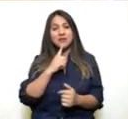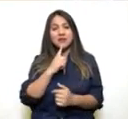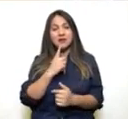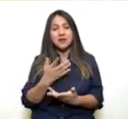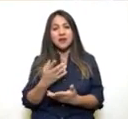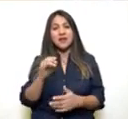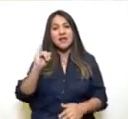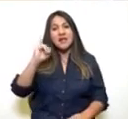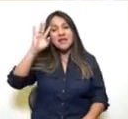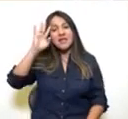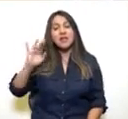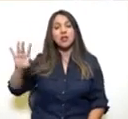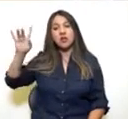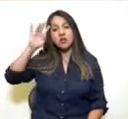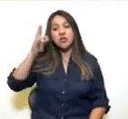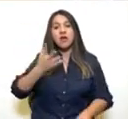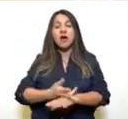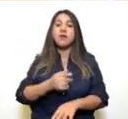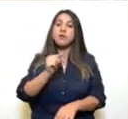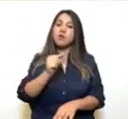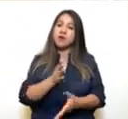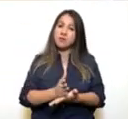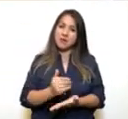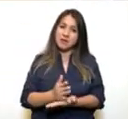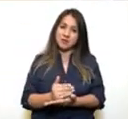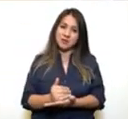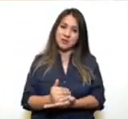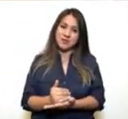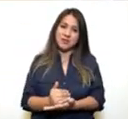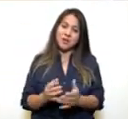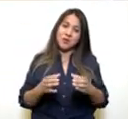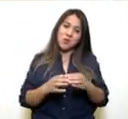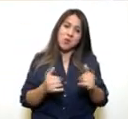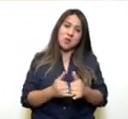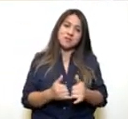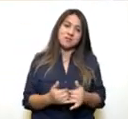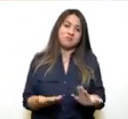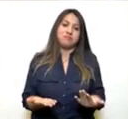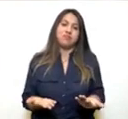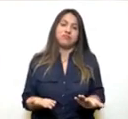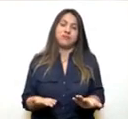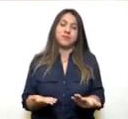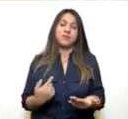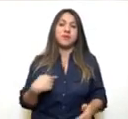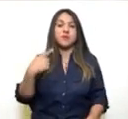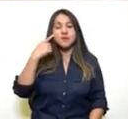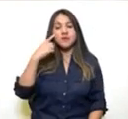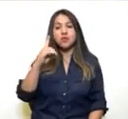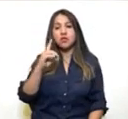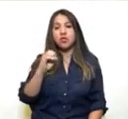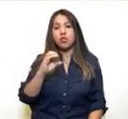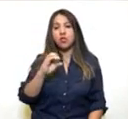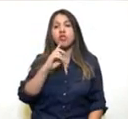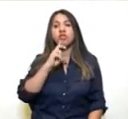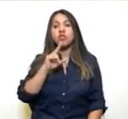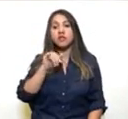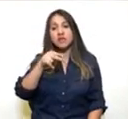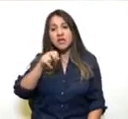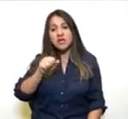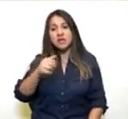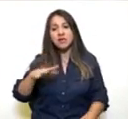ideológico hay poca preparación en ese sentido creo que la doctrina la han ido perdiendo